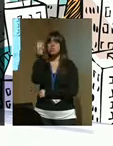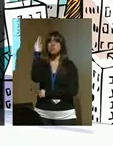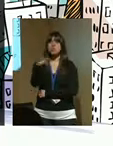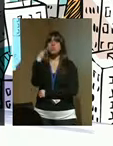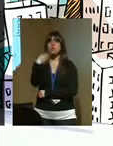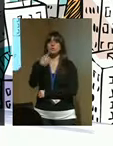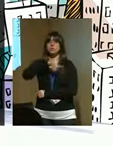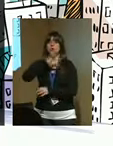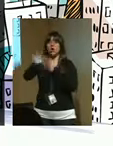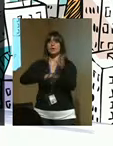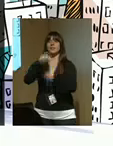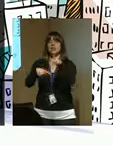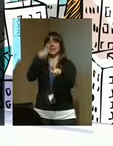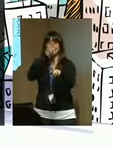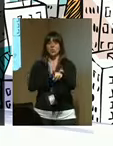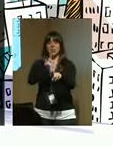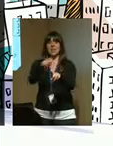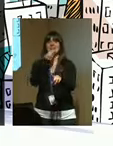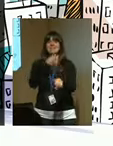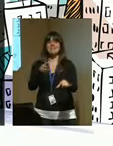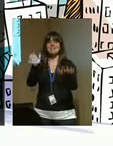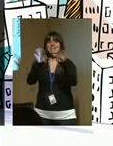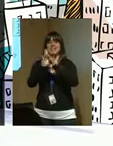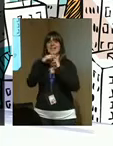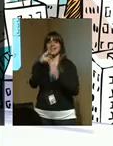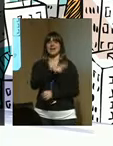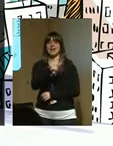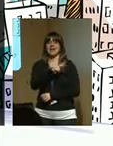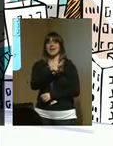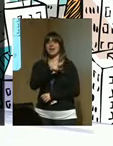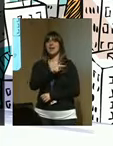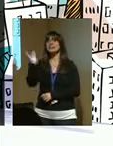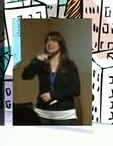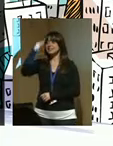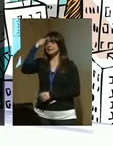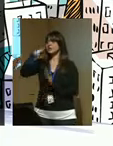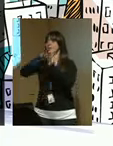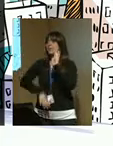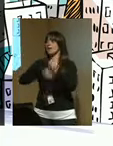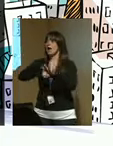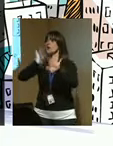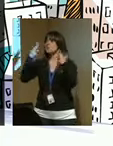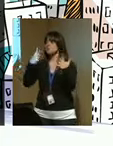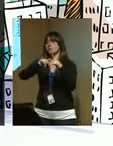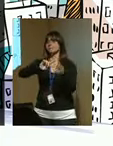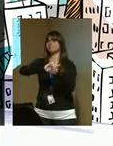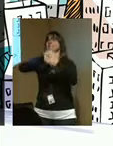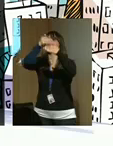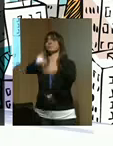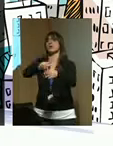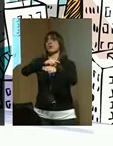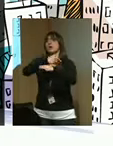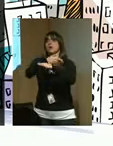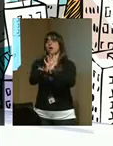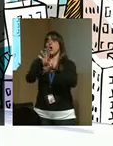por parte de la organización un recordatorio. La cena de gala, los que vayan a asistir, sabéis que estaba programada a las 9, me han pasado una nota que será a las 9:30.